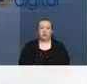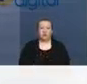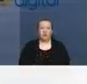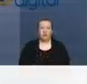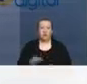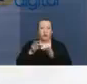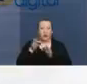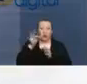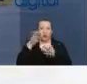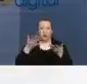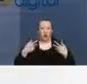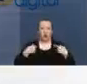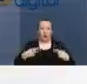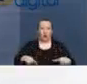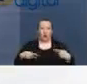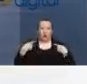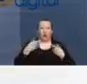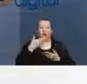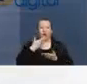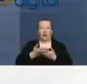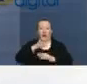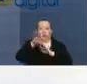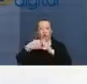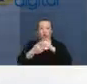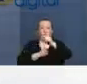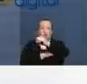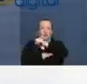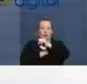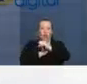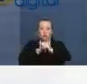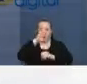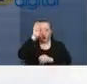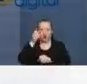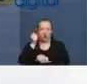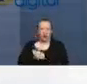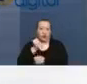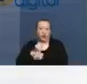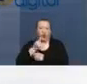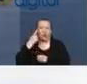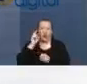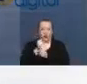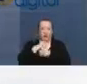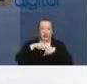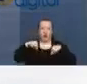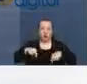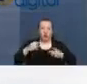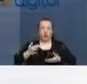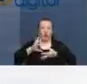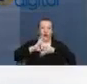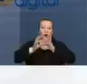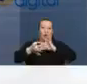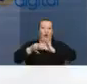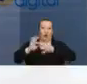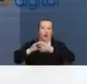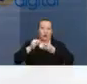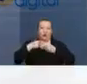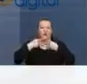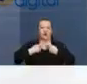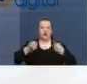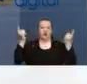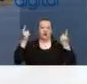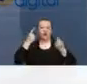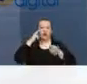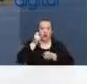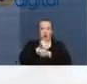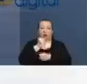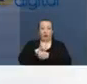y gracias a todos por su esfuerzo a todos los que han trabajado para hacer realidad este enlace realmente trabajamos con muy